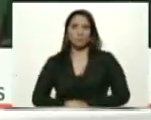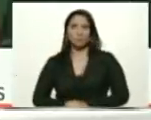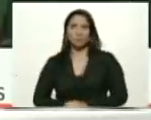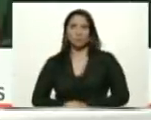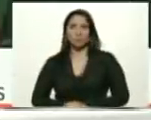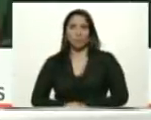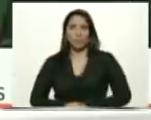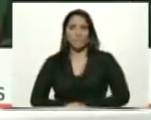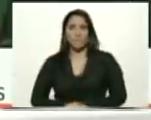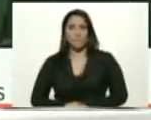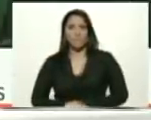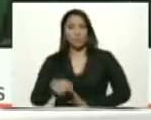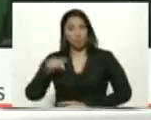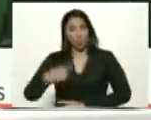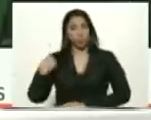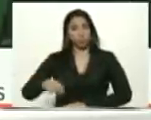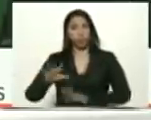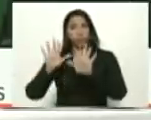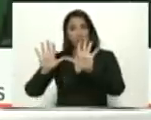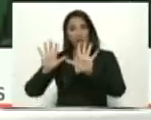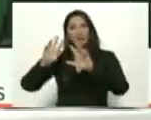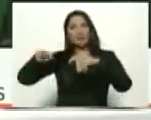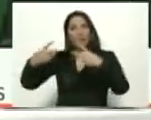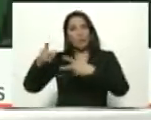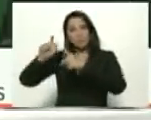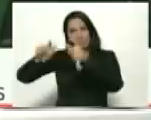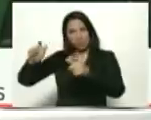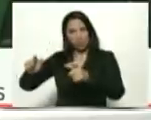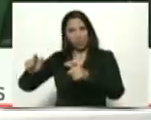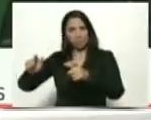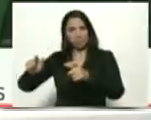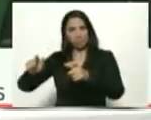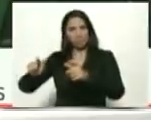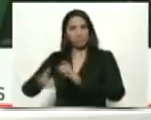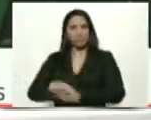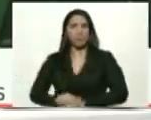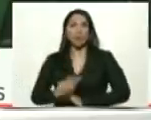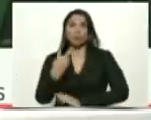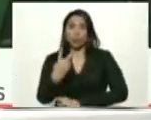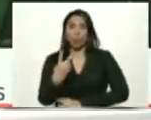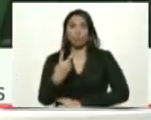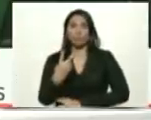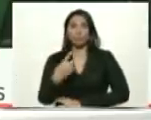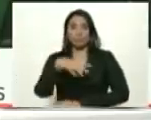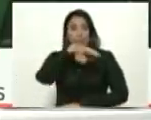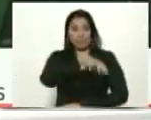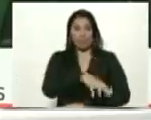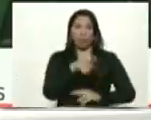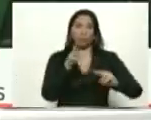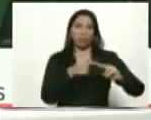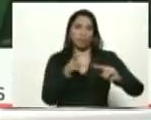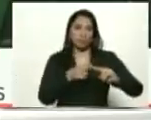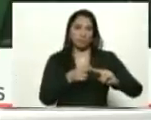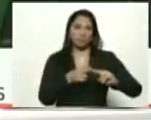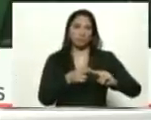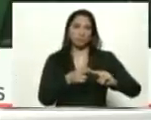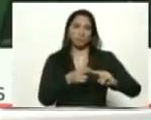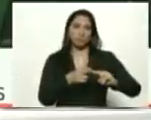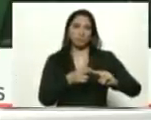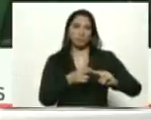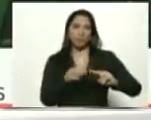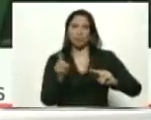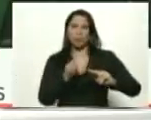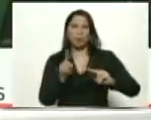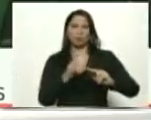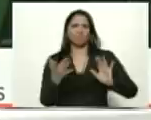Hoy tenemos 10 nuevos casos, dos casos en el estado Táchira, no